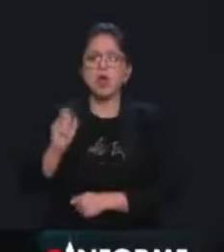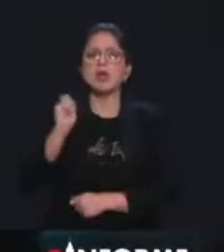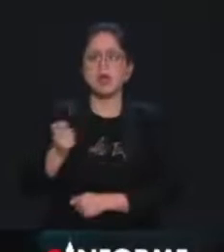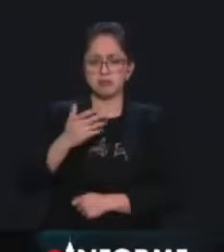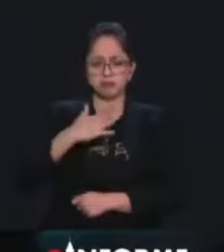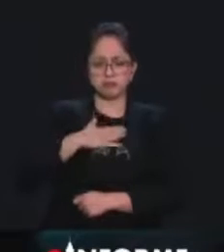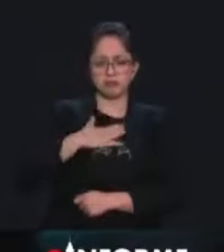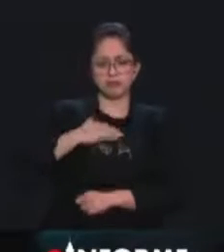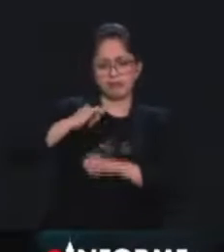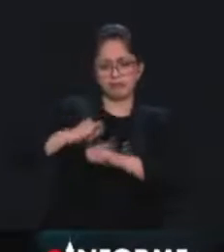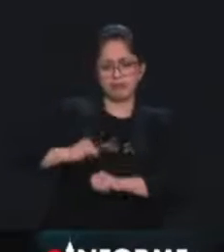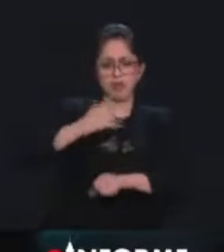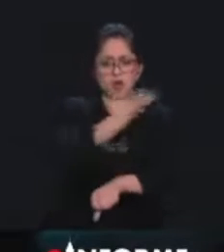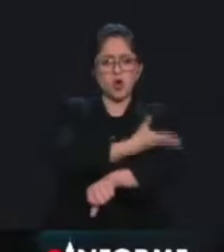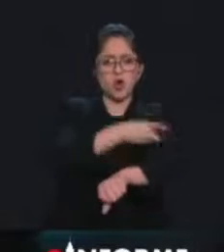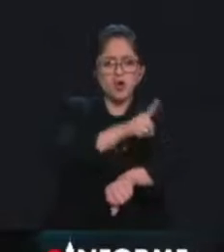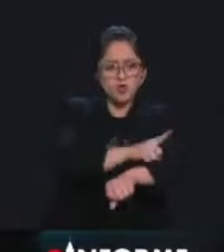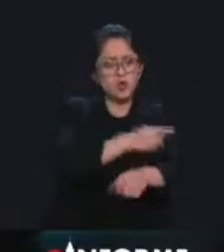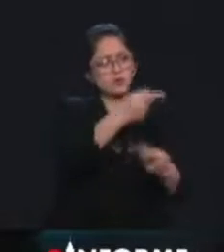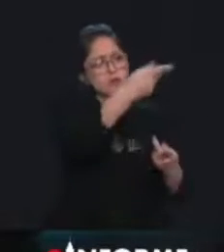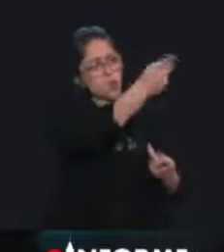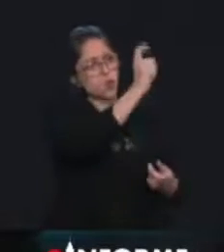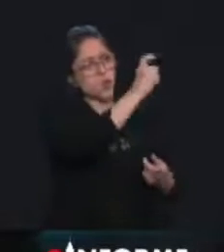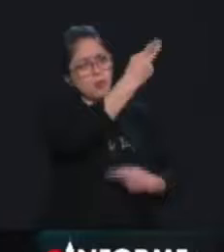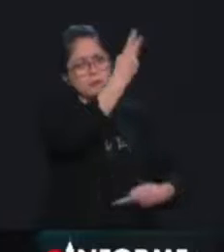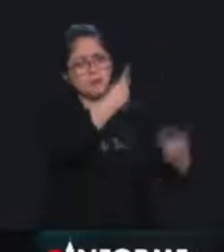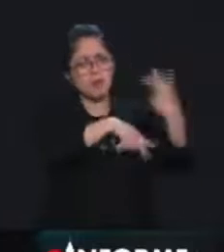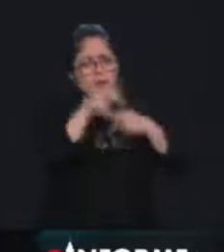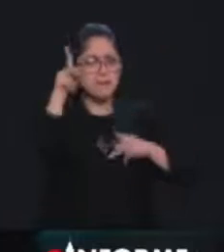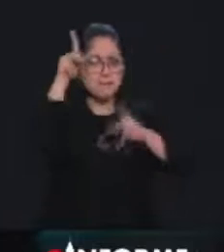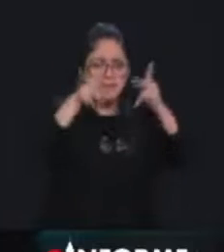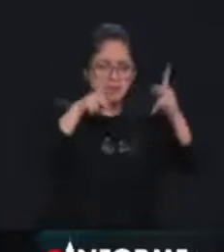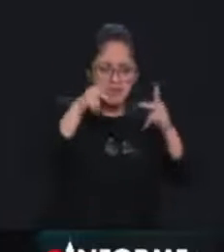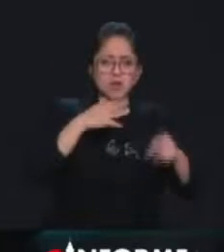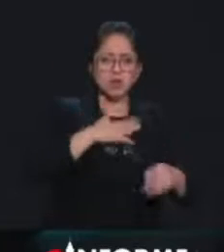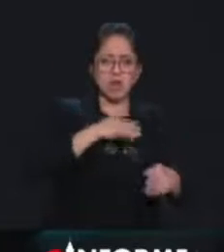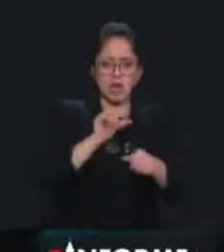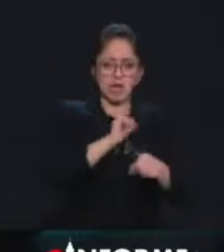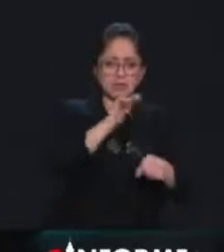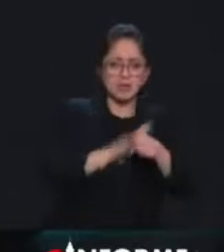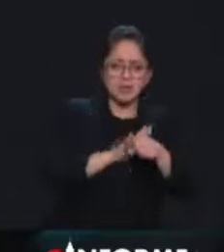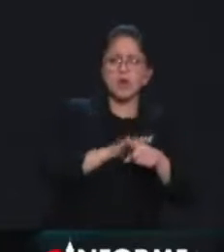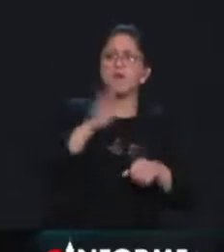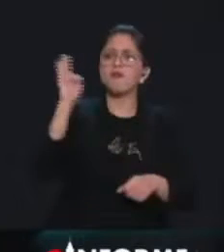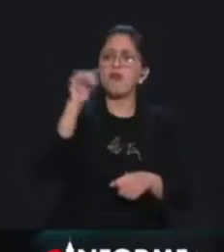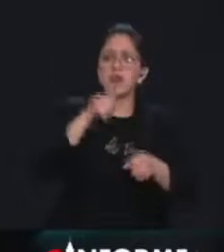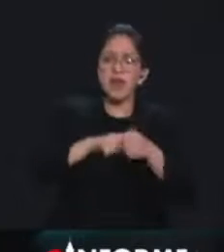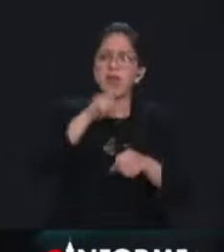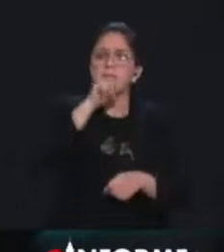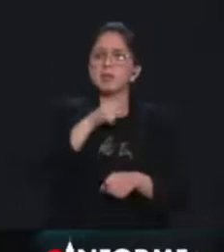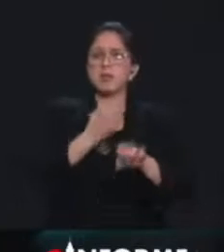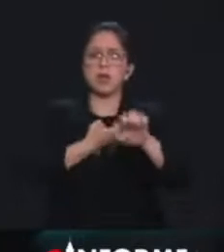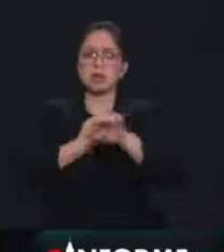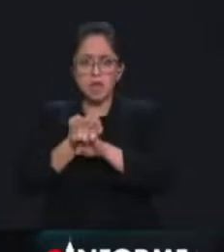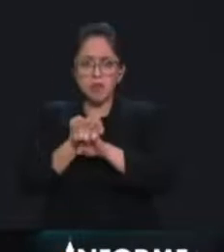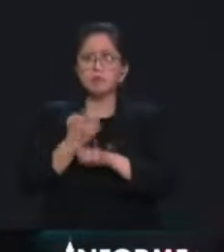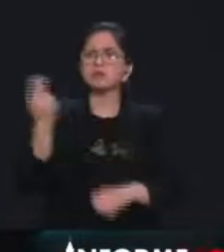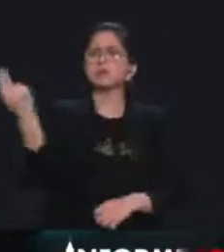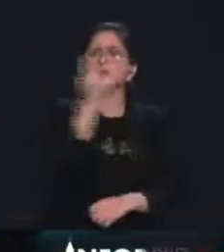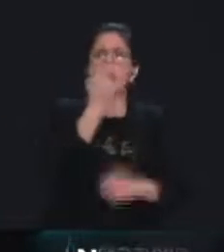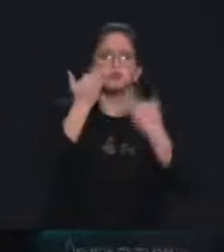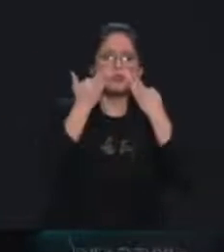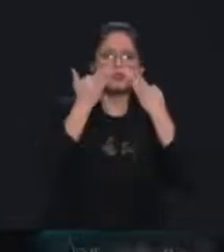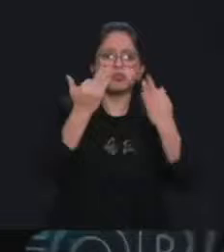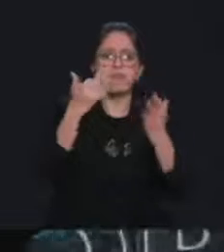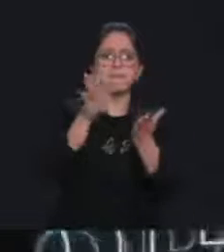la coordinación de esta visita al interior de la Administración Pública Federal y de los estados, pues se muestre plenamente toda